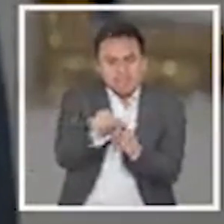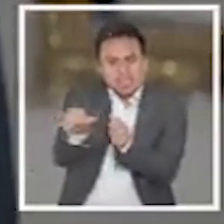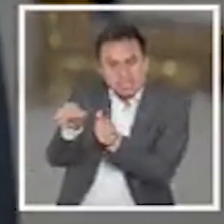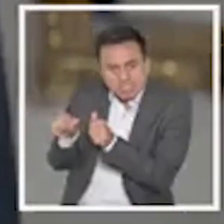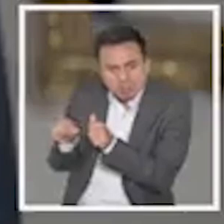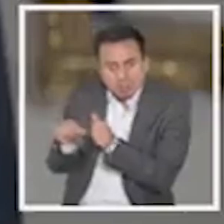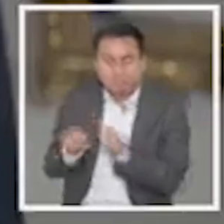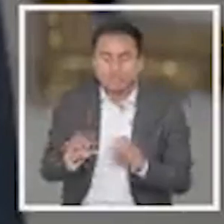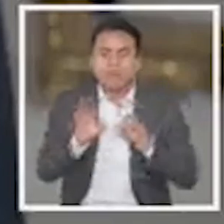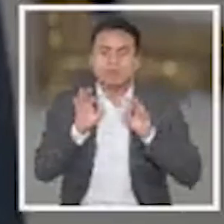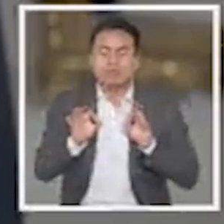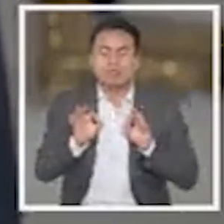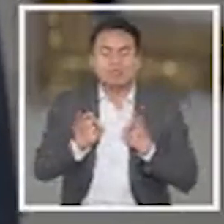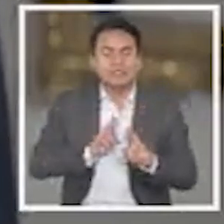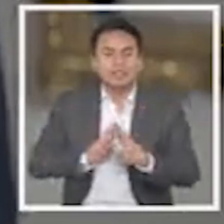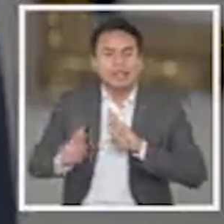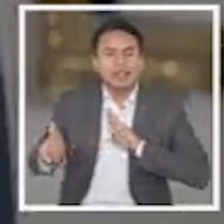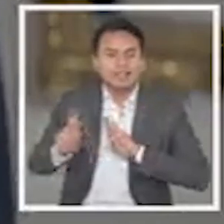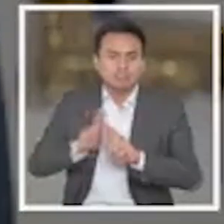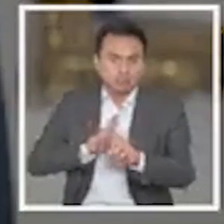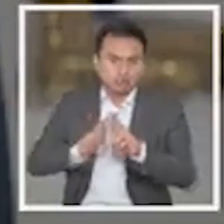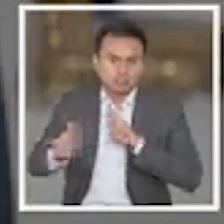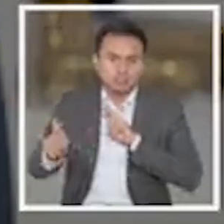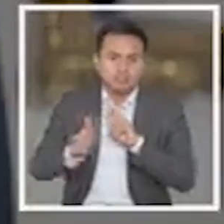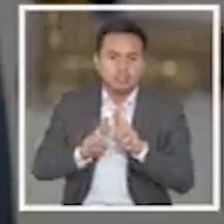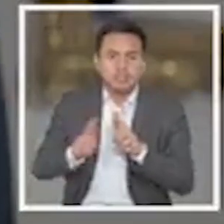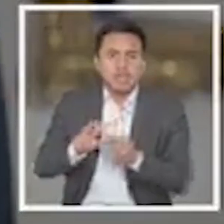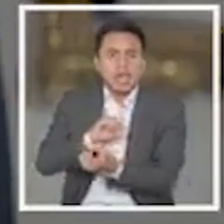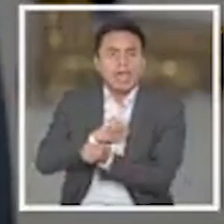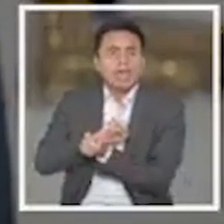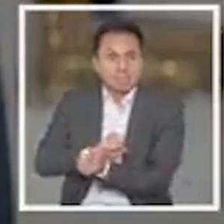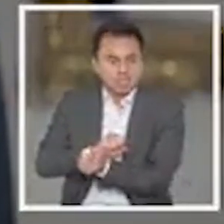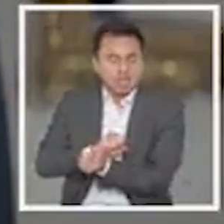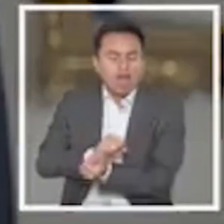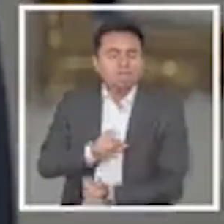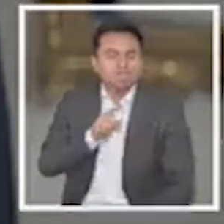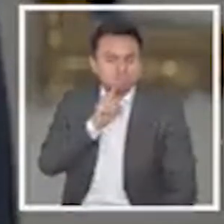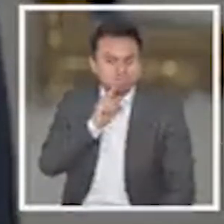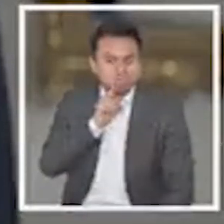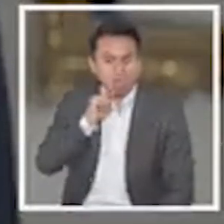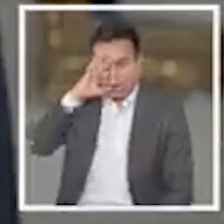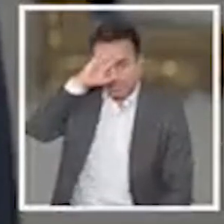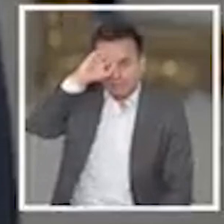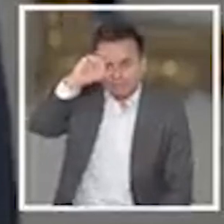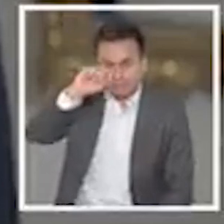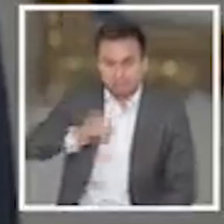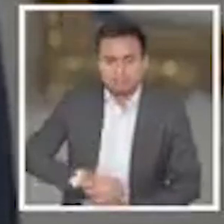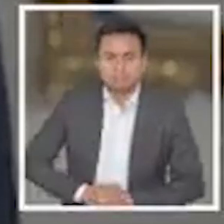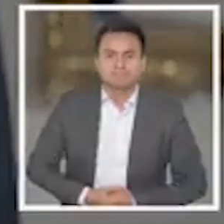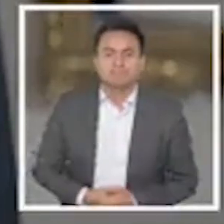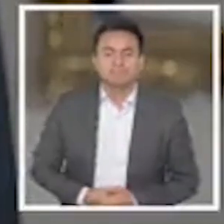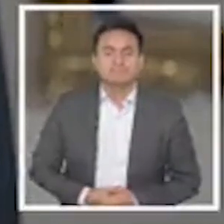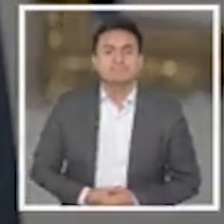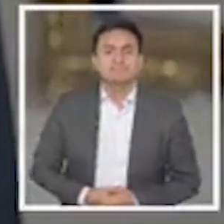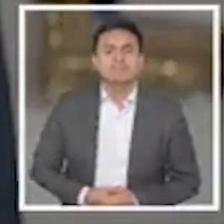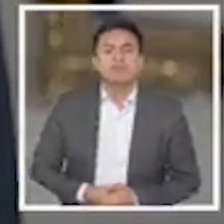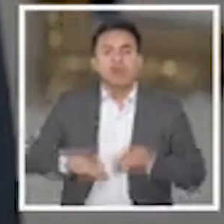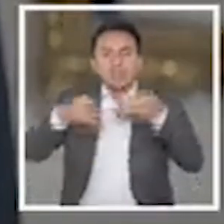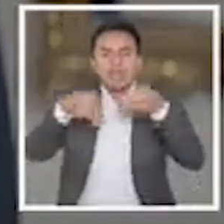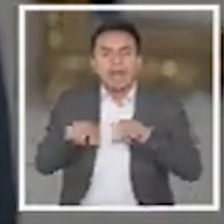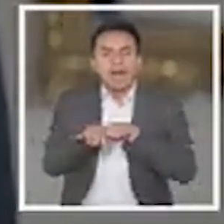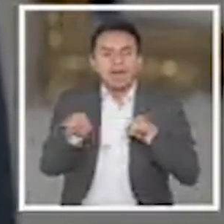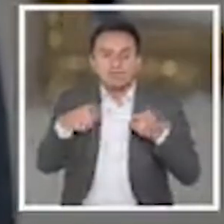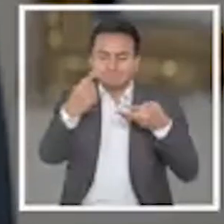vecinos y en particular la relación de tanta hermandad que tenemos con Argentina. El de